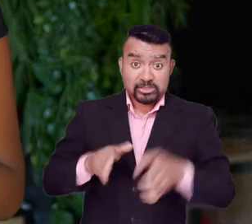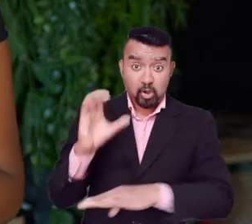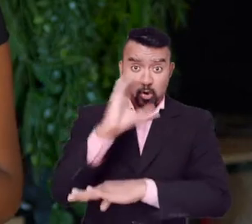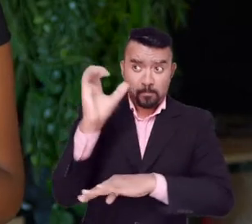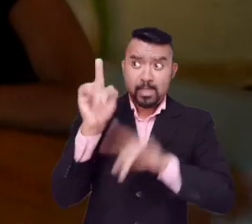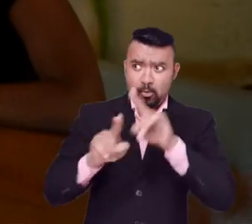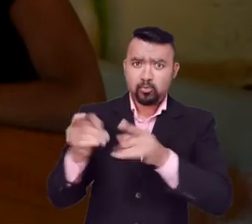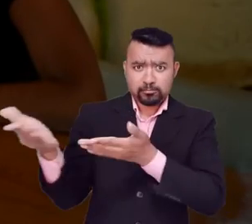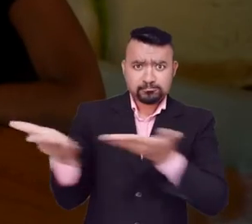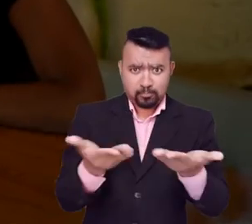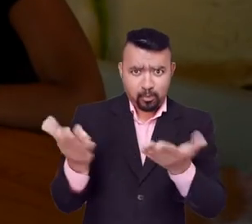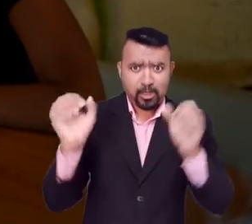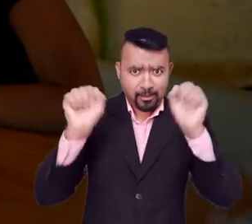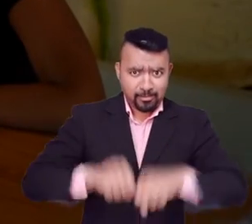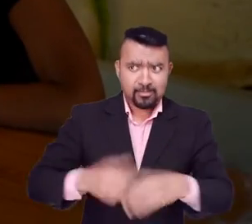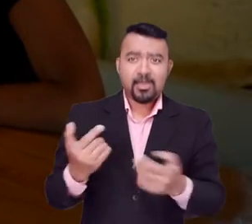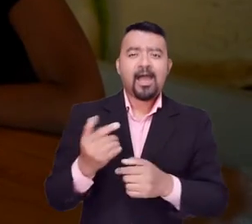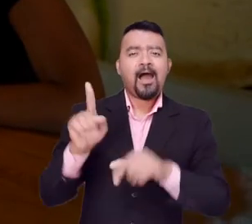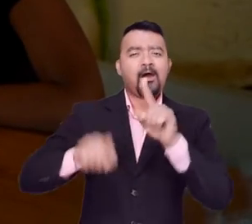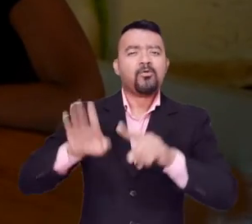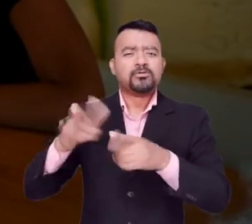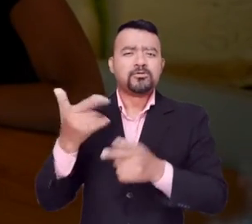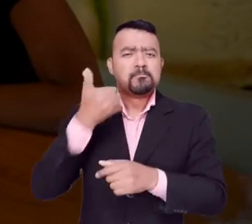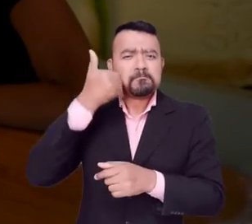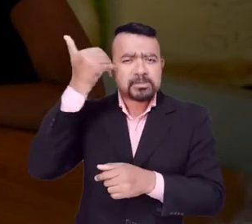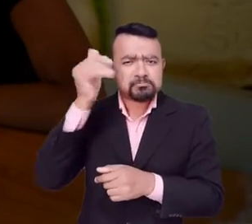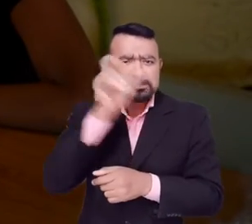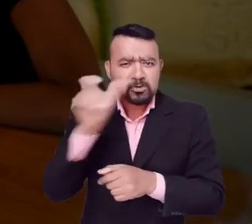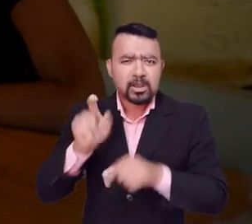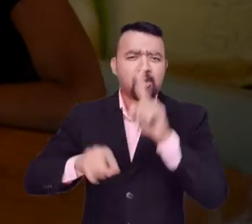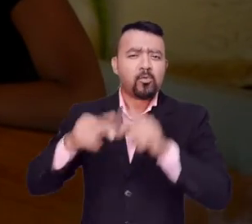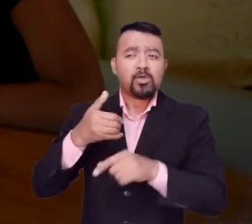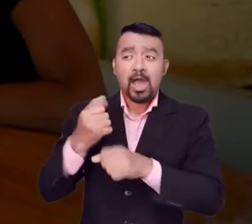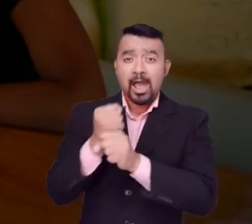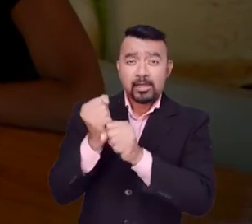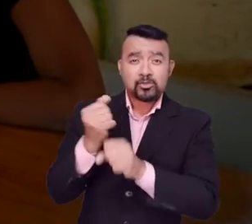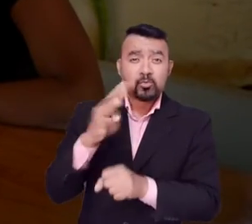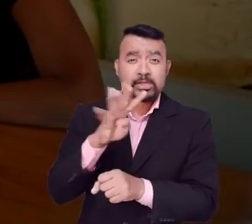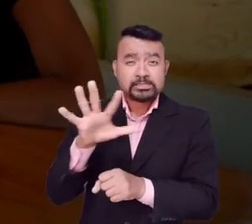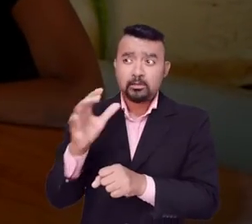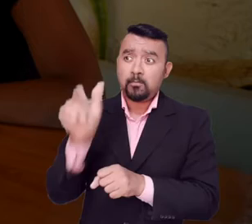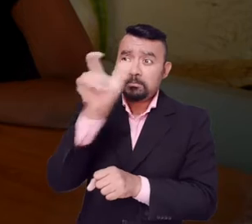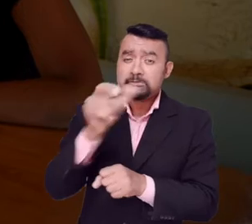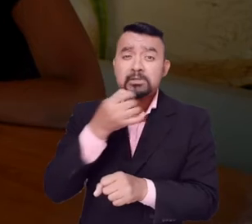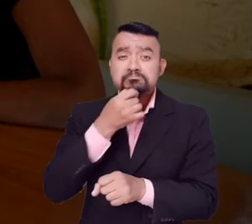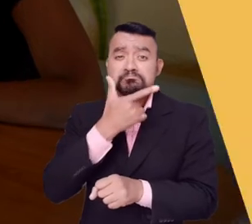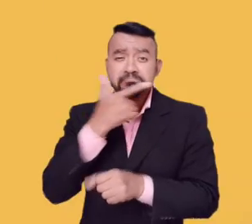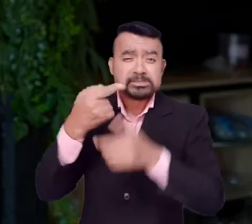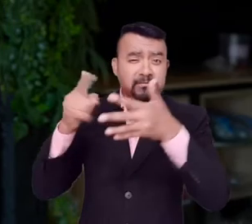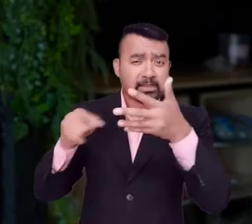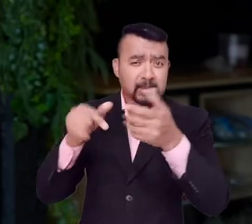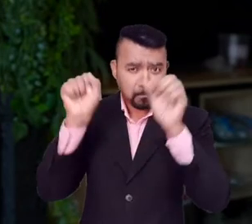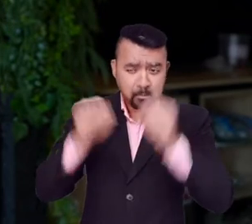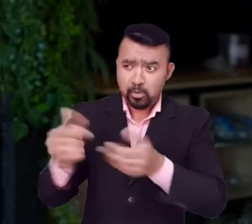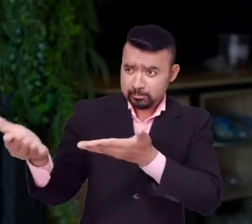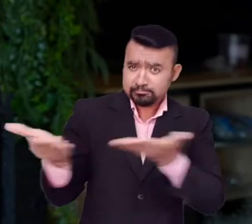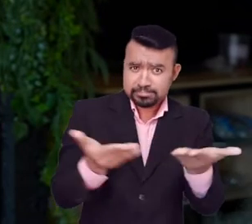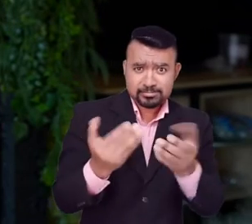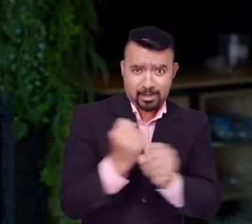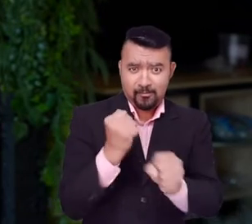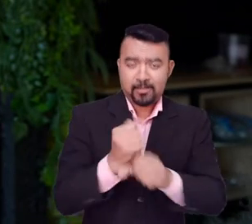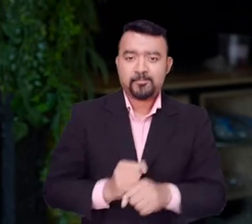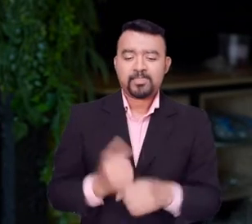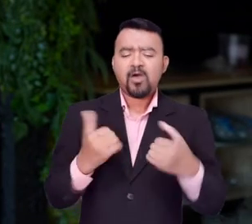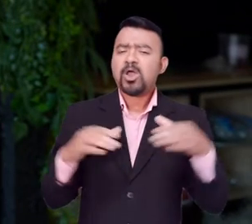en las mujeres, en los adultos, en las personas mayores de 45 años y en la comunidad LGBTIQ+. Actualmente, en nuestro